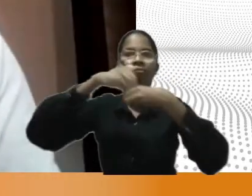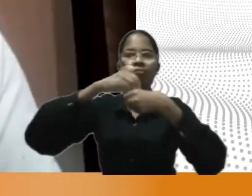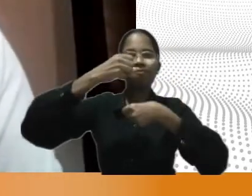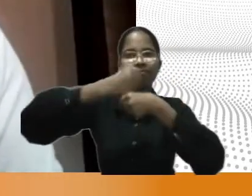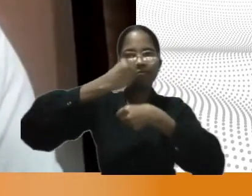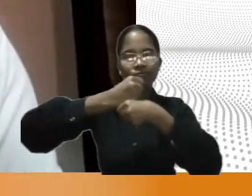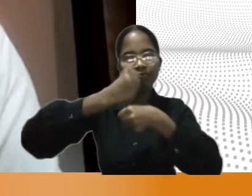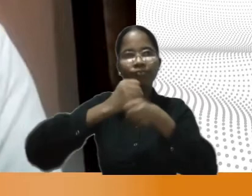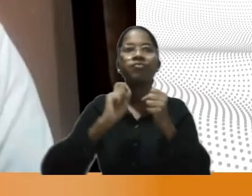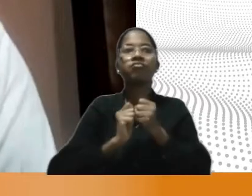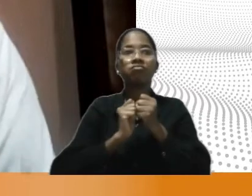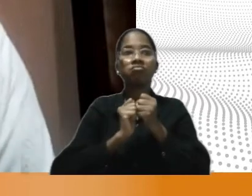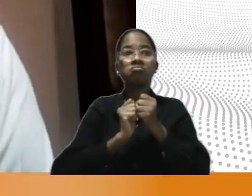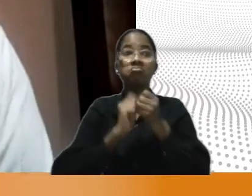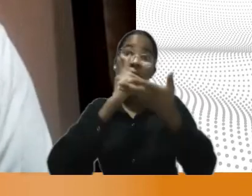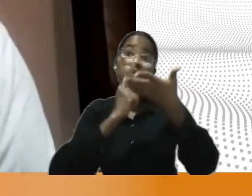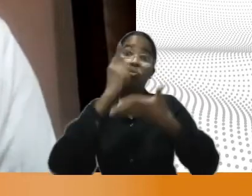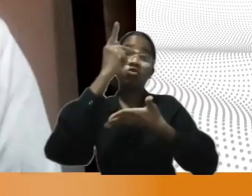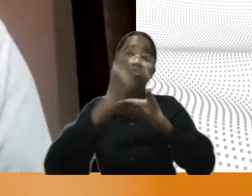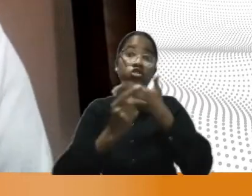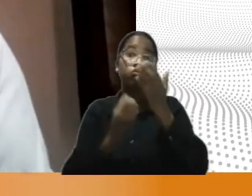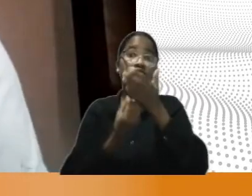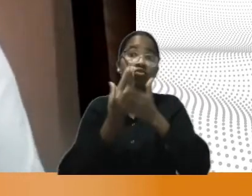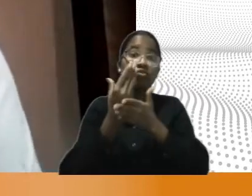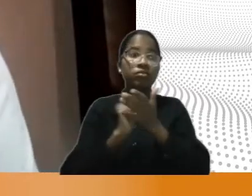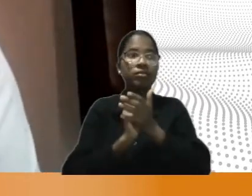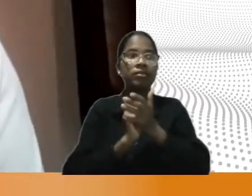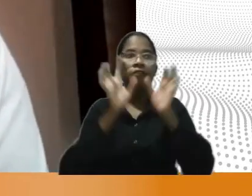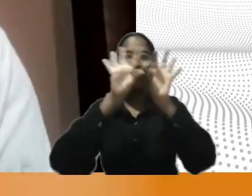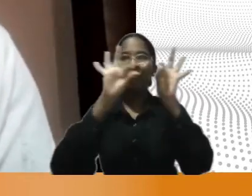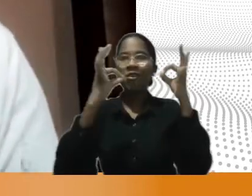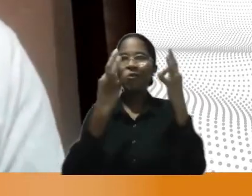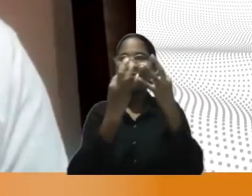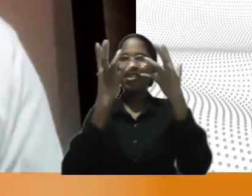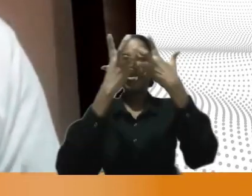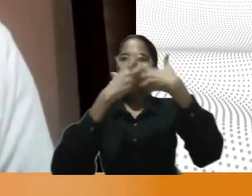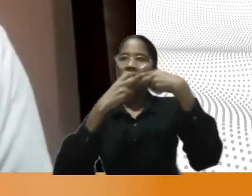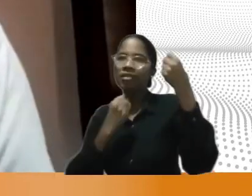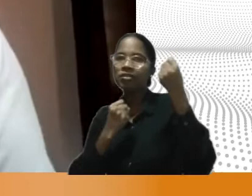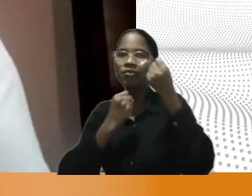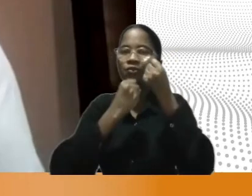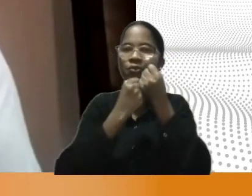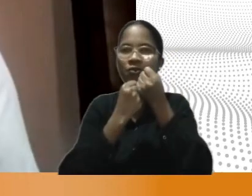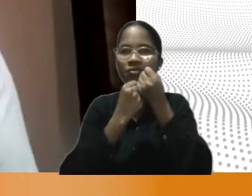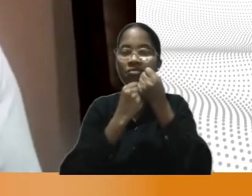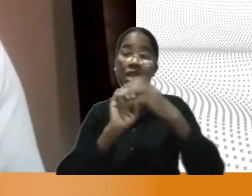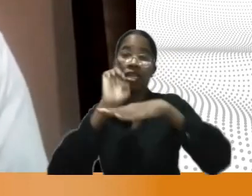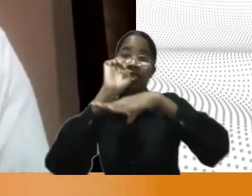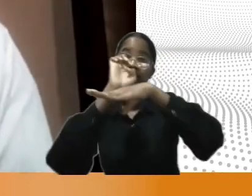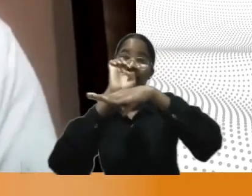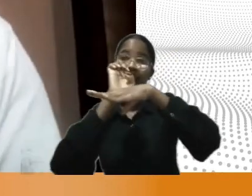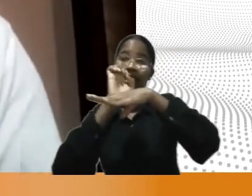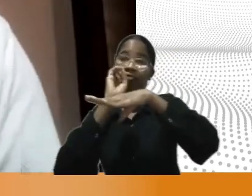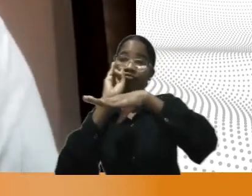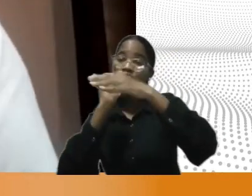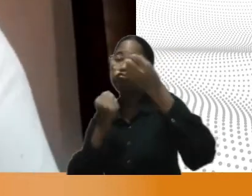contractual, participación en proyecto productivo, apoyo a una unidad productiva familiar, apoyo a una institución